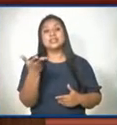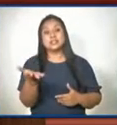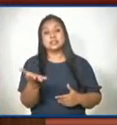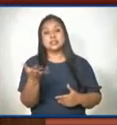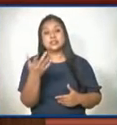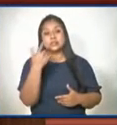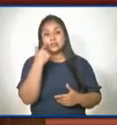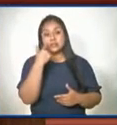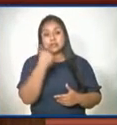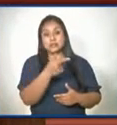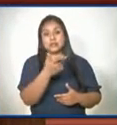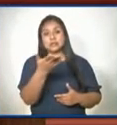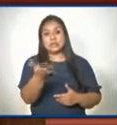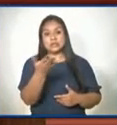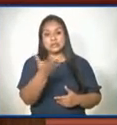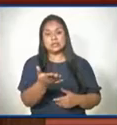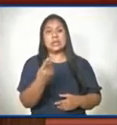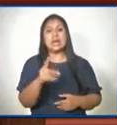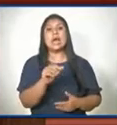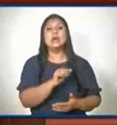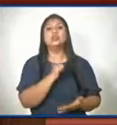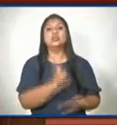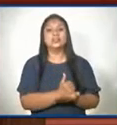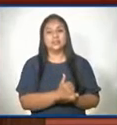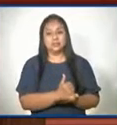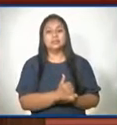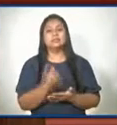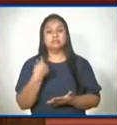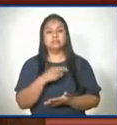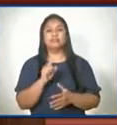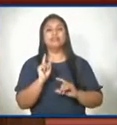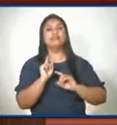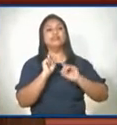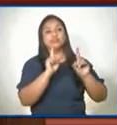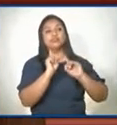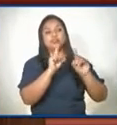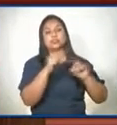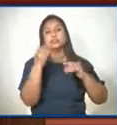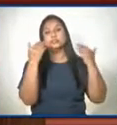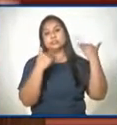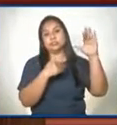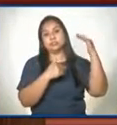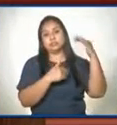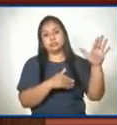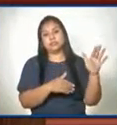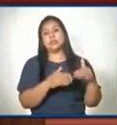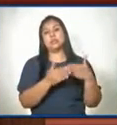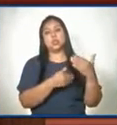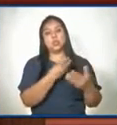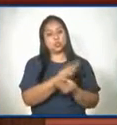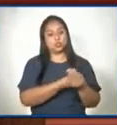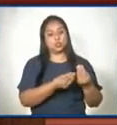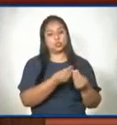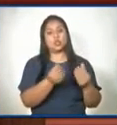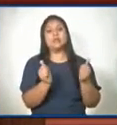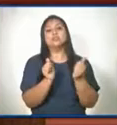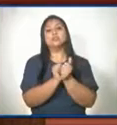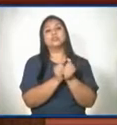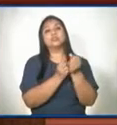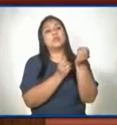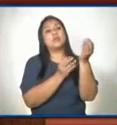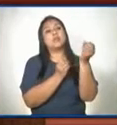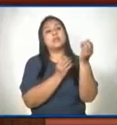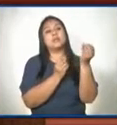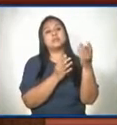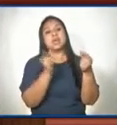se solicita la autorización, digamos, para exportar el producto. Se acompaña toda la información sobre las